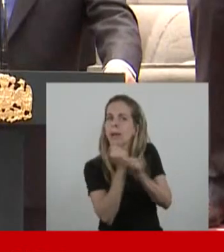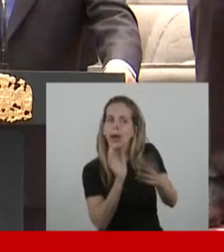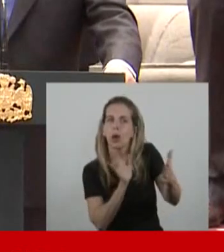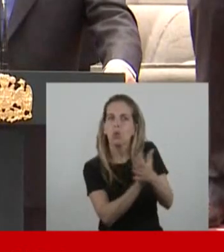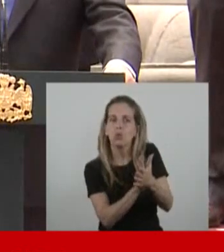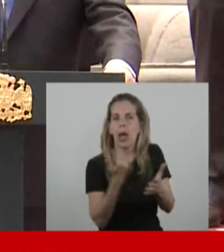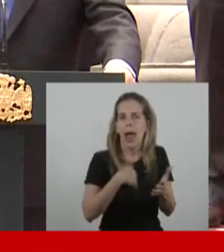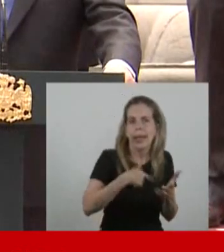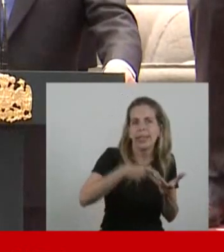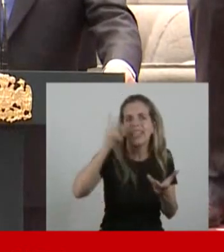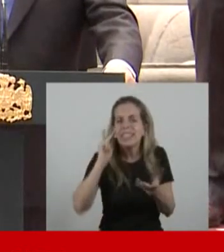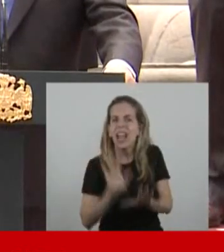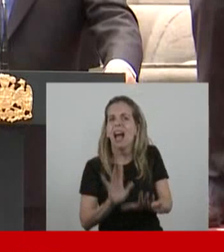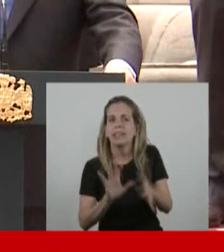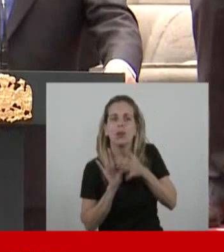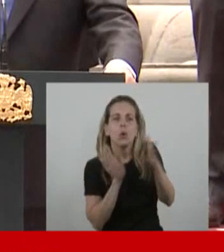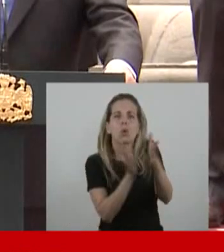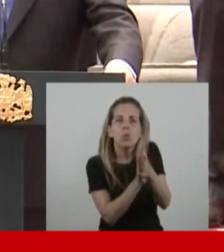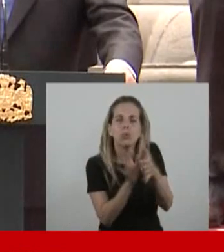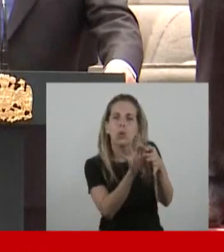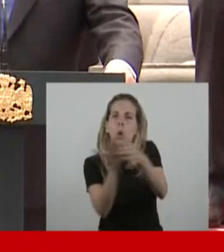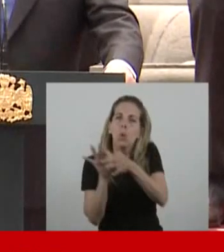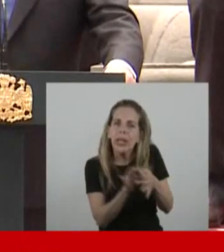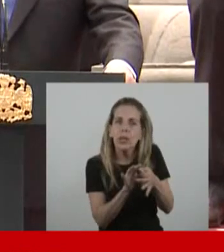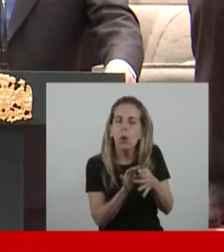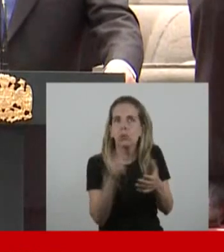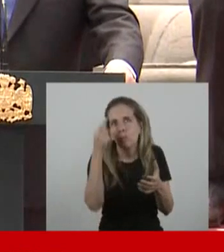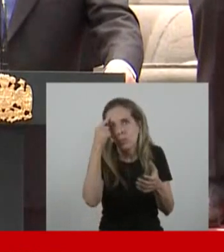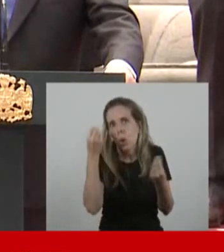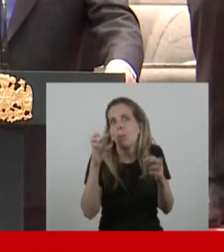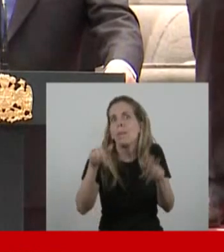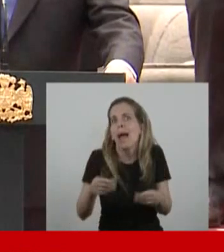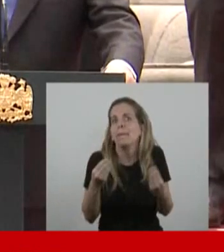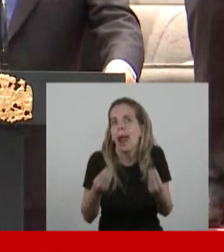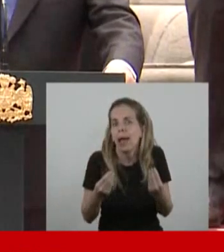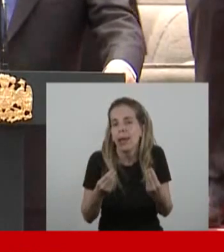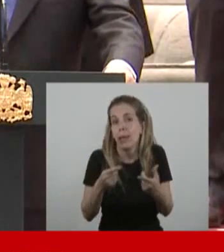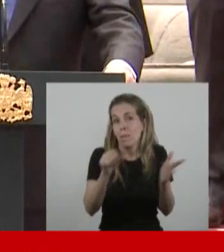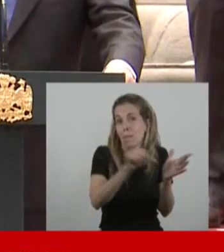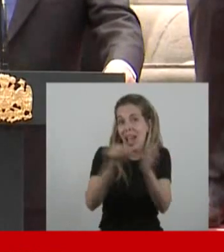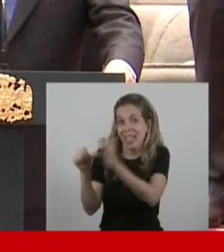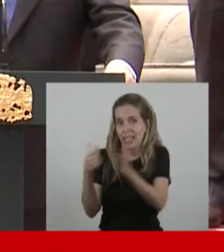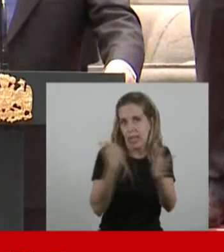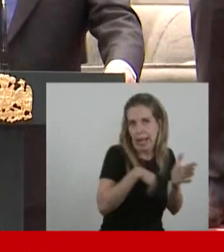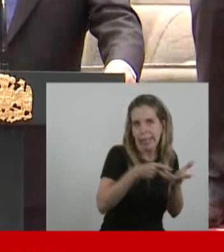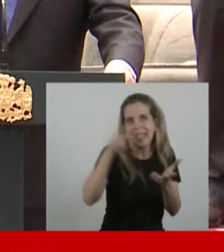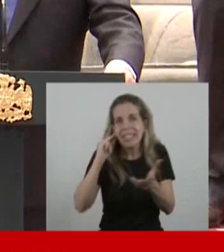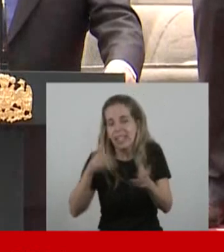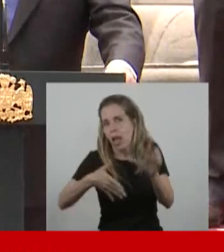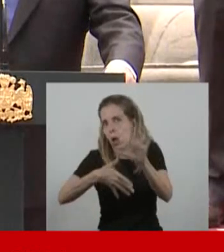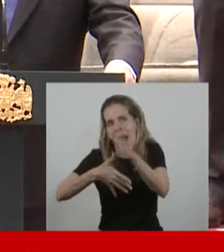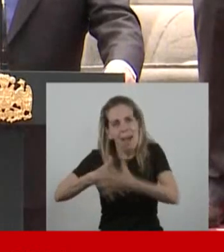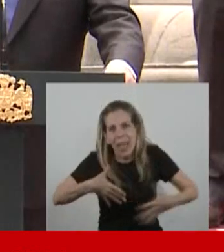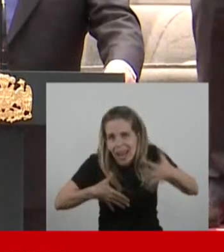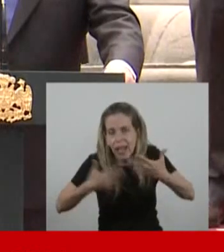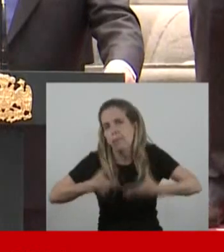en unidad como corresponde, y tratando de ver cómo ponemos de pie a nuestros países y al continente,